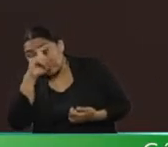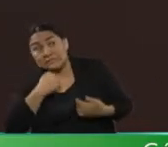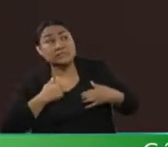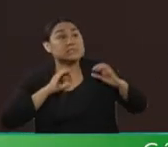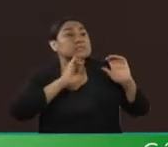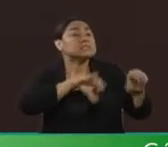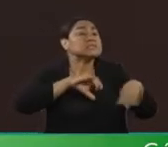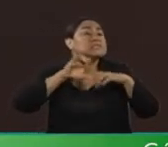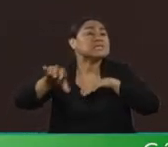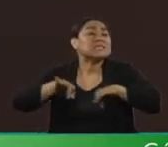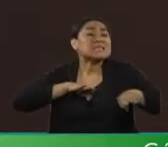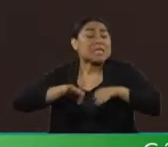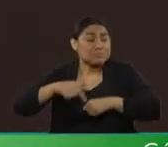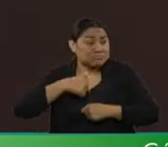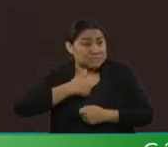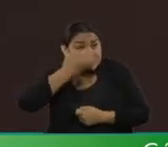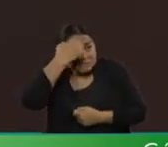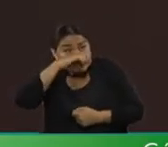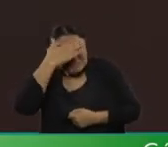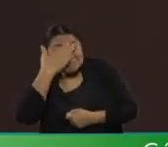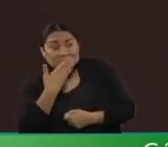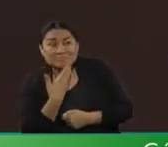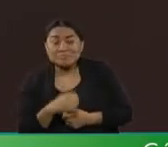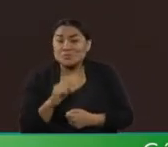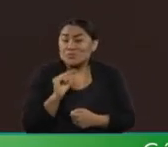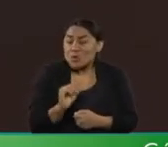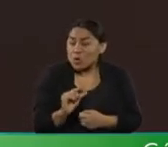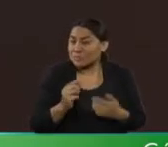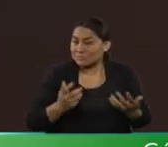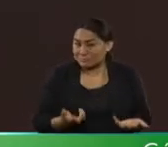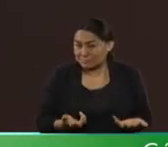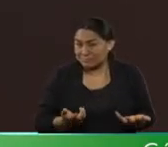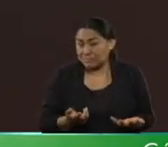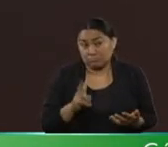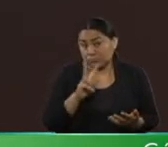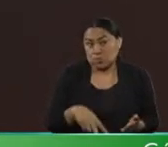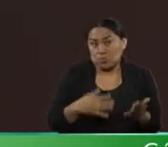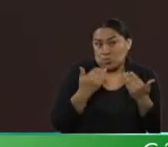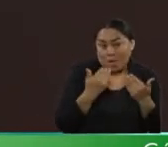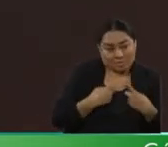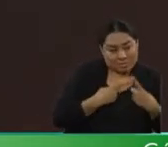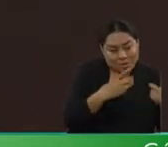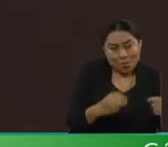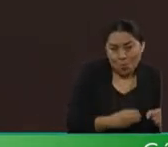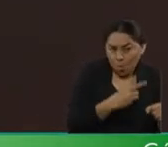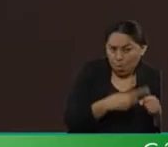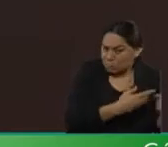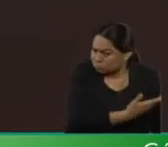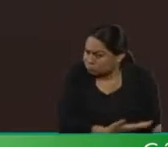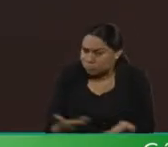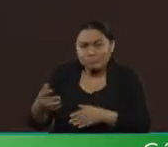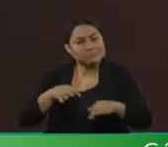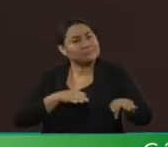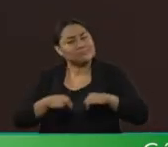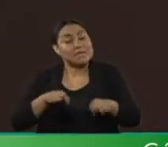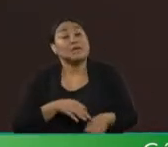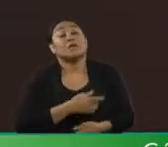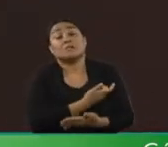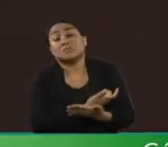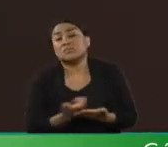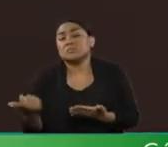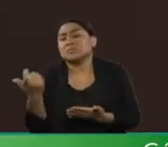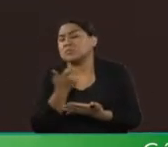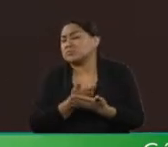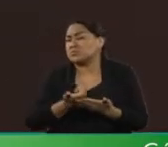trabajos con sus habilidades y expectativas es decir no existen oportunidades laborales y los salarios son